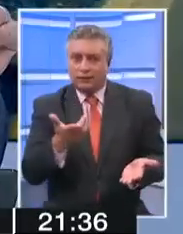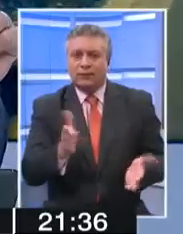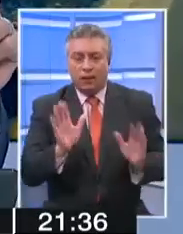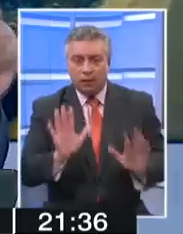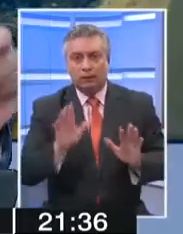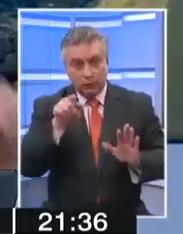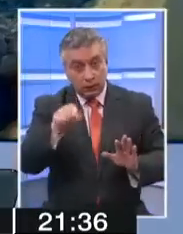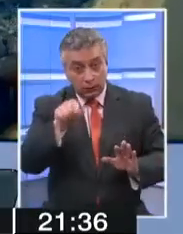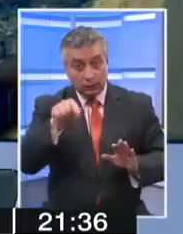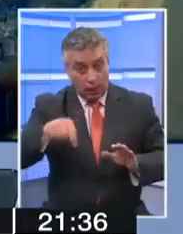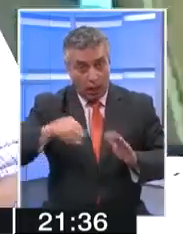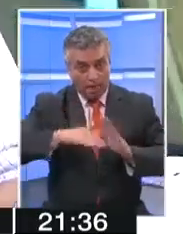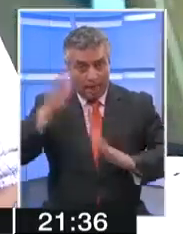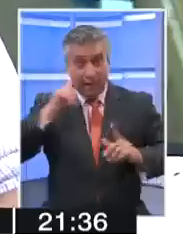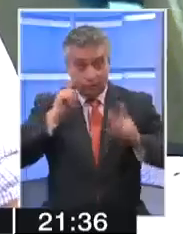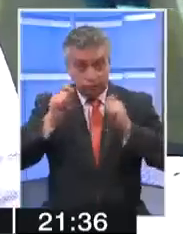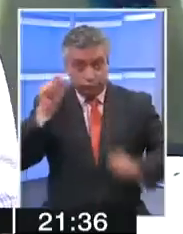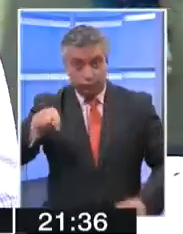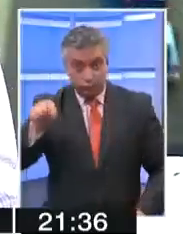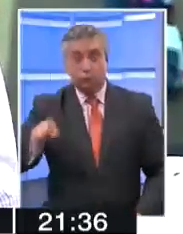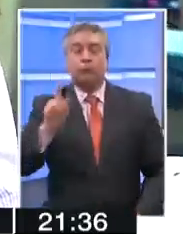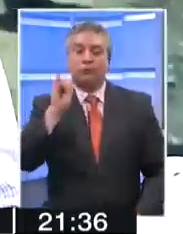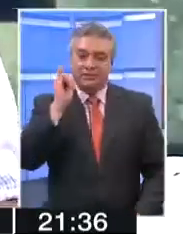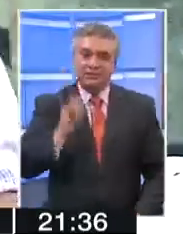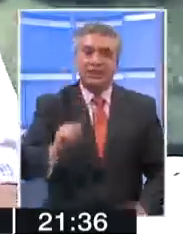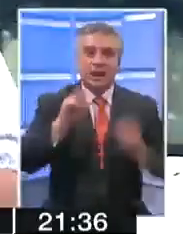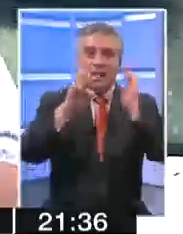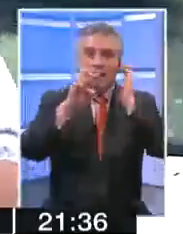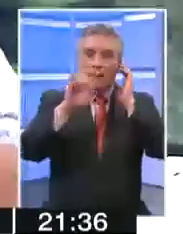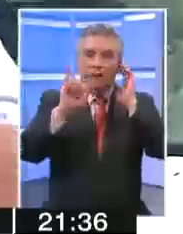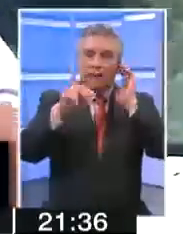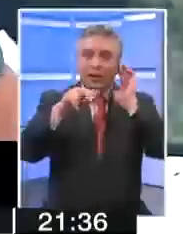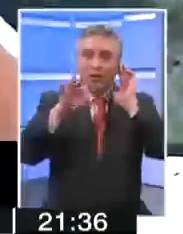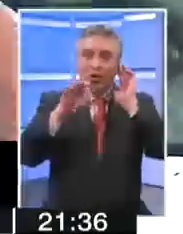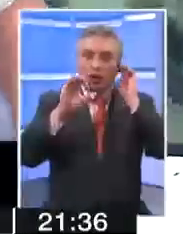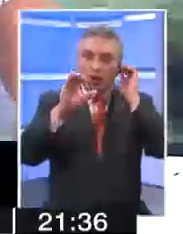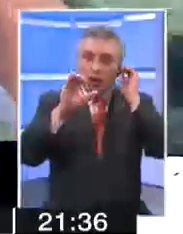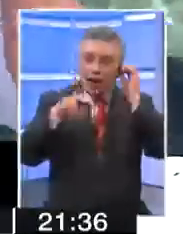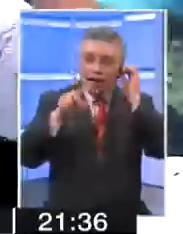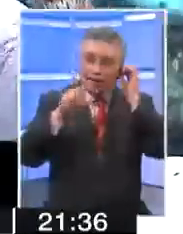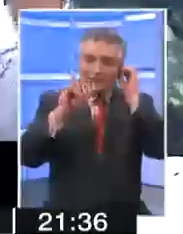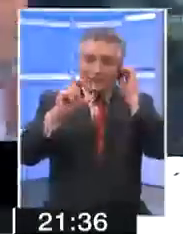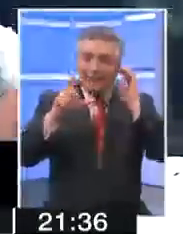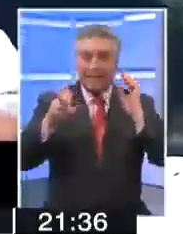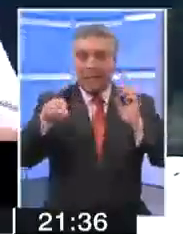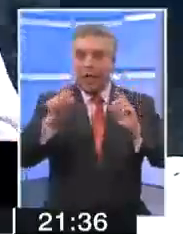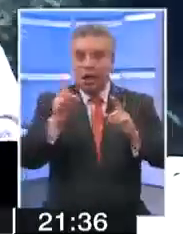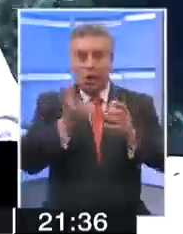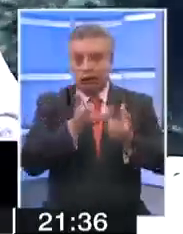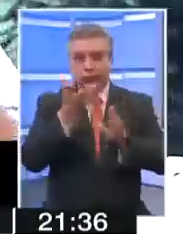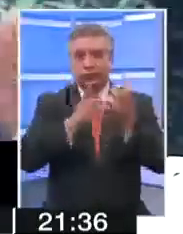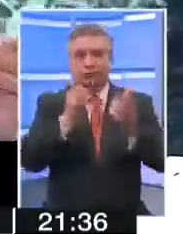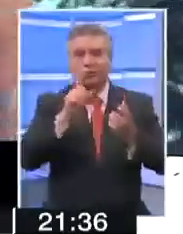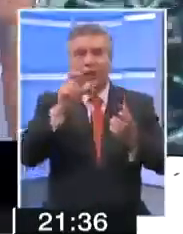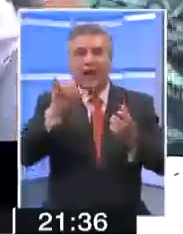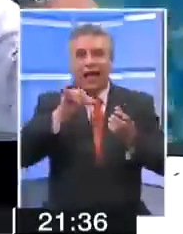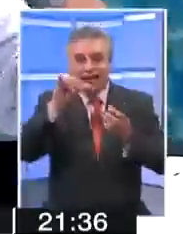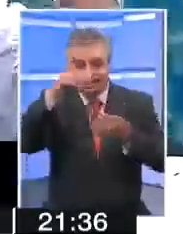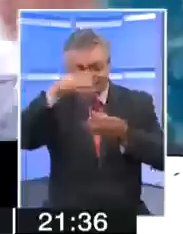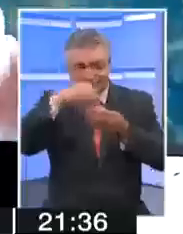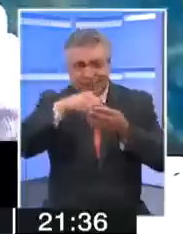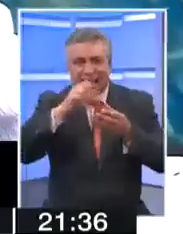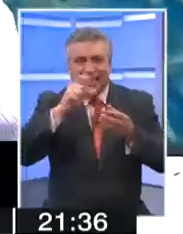¿Es el foco más riesgoso ahora? Riesgoso porque es pino insigne. Y ese pino no se quema, explota, va reventando. Porque tiene un ácido, tiene un aceite que